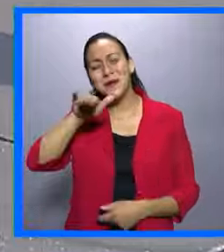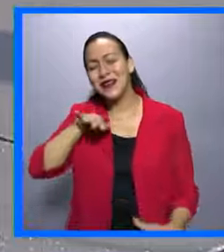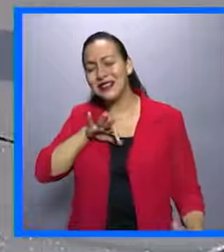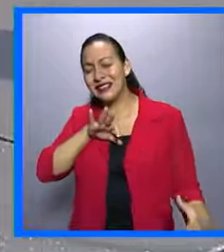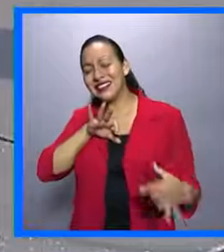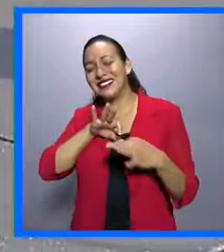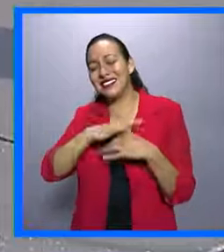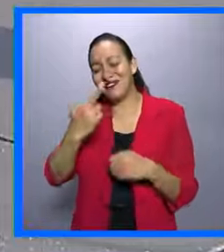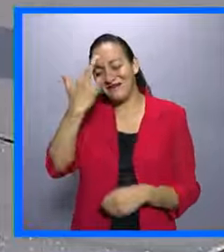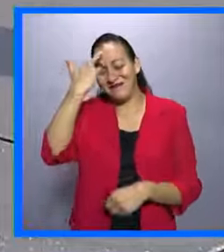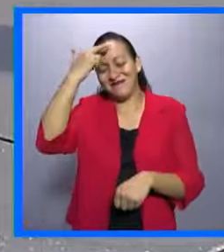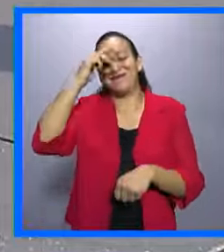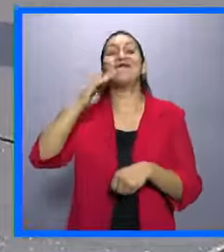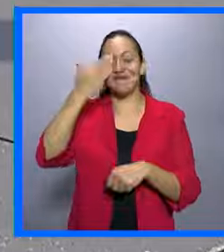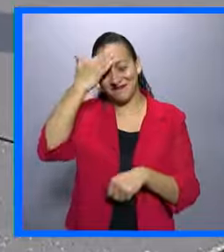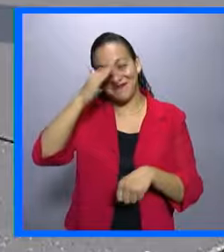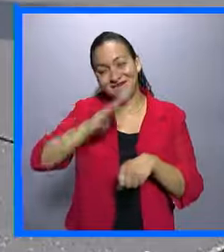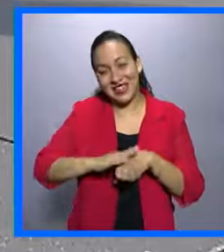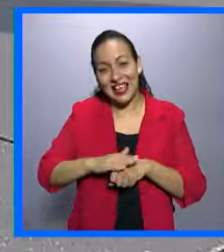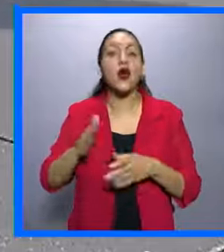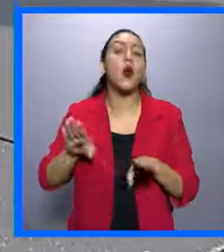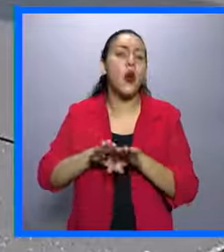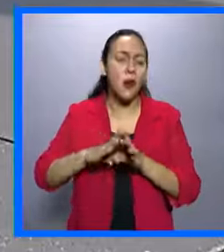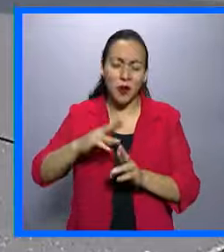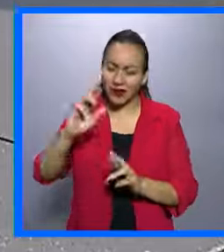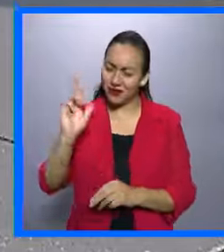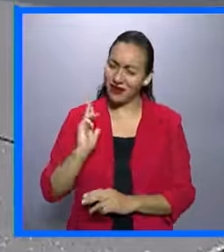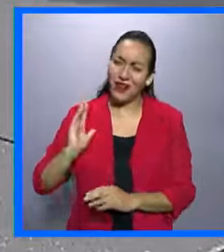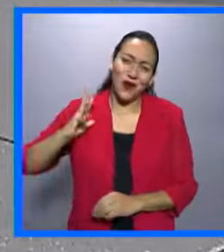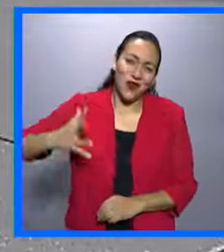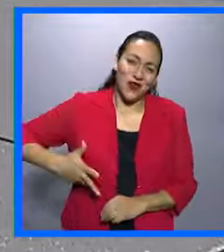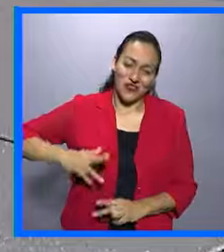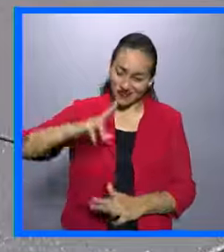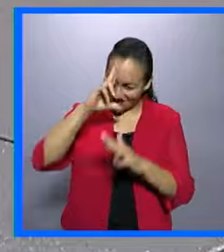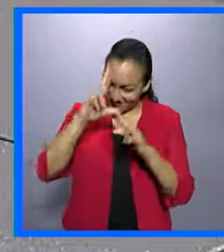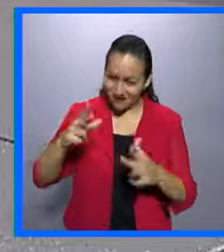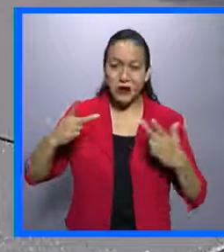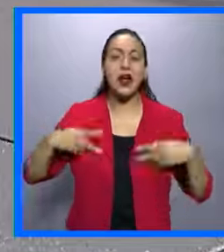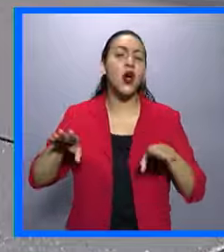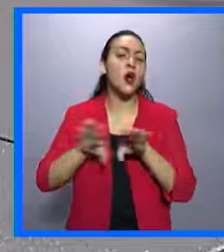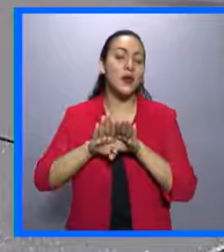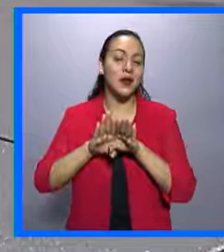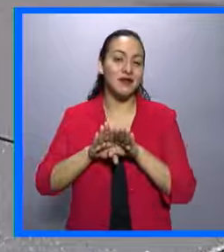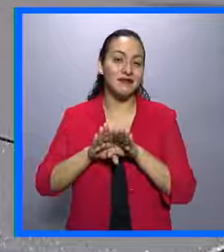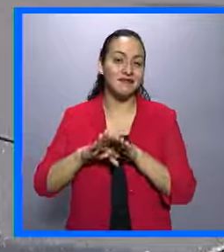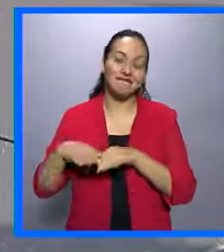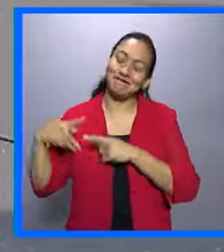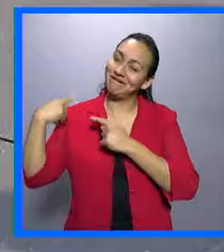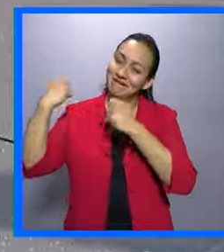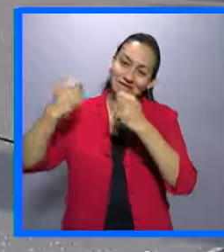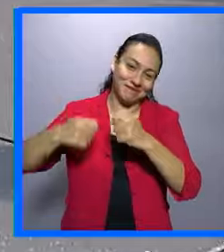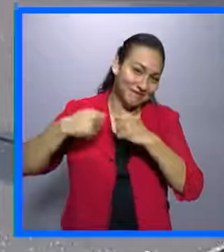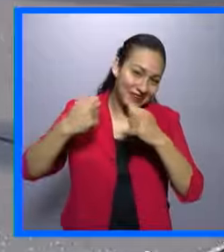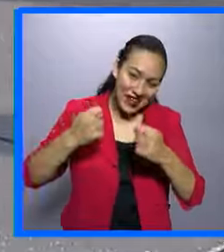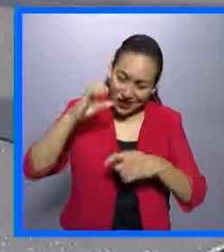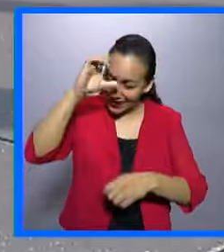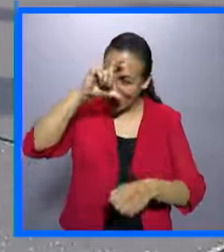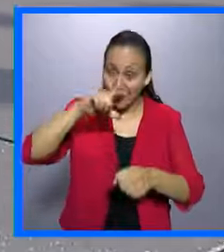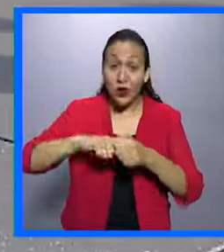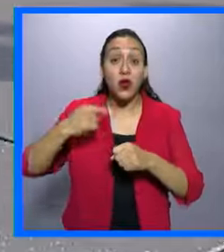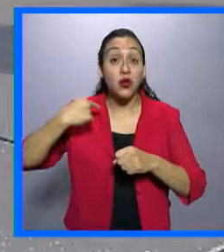ha ido a través de estas tradiciones y es... creo que nos educa a las generaciones que